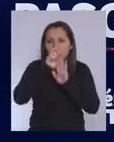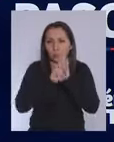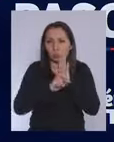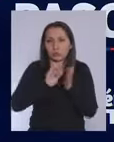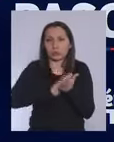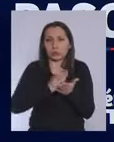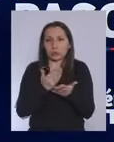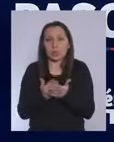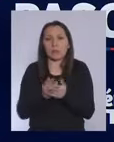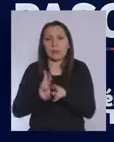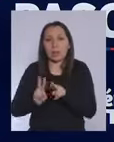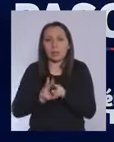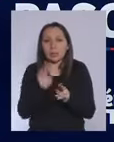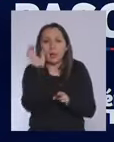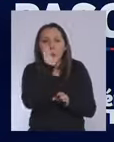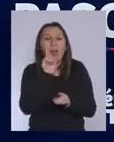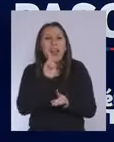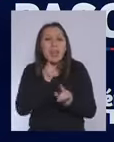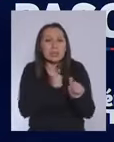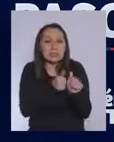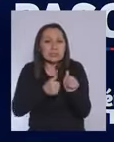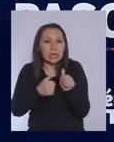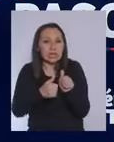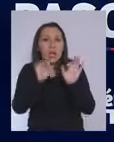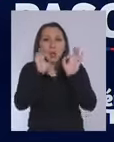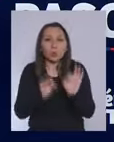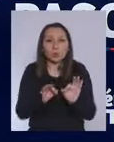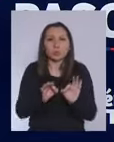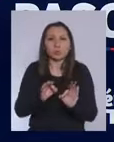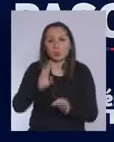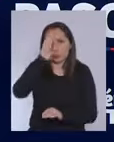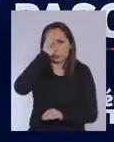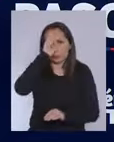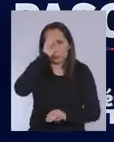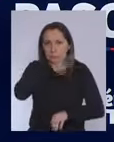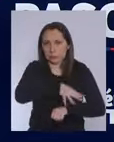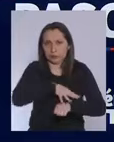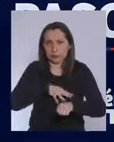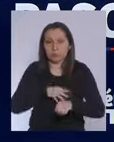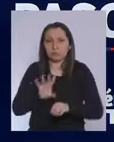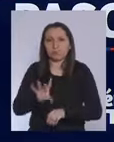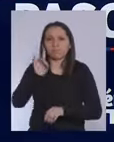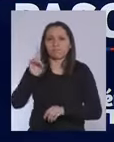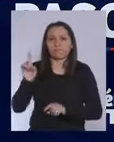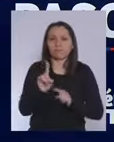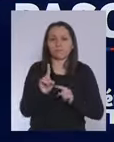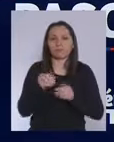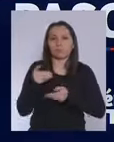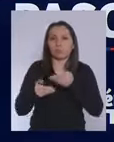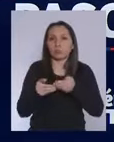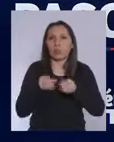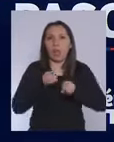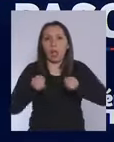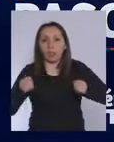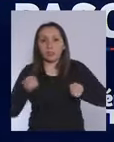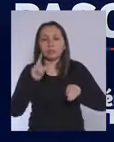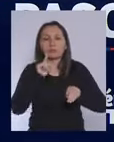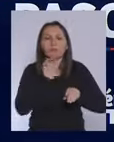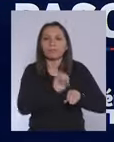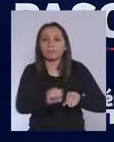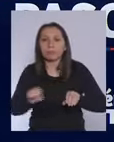para efectuar la trazabilidad de los contactos que mantuvo el almirante identificando y iniciando el proceso de identificación correspondiente